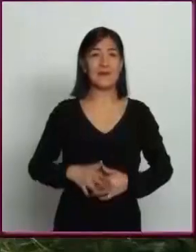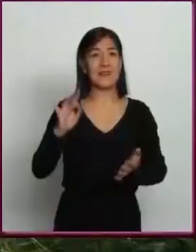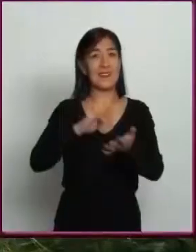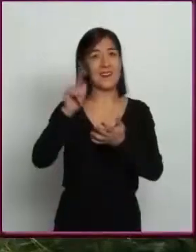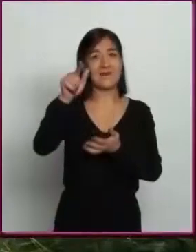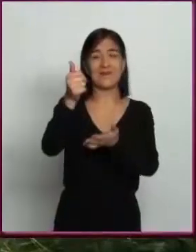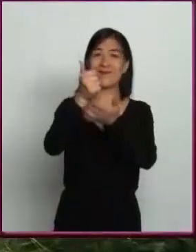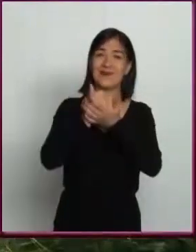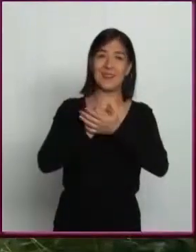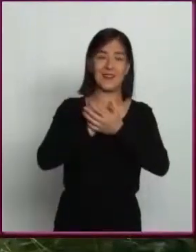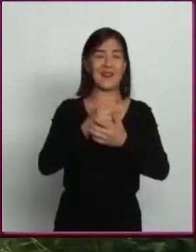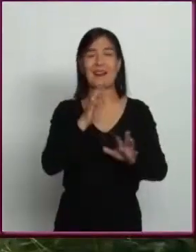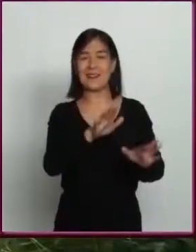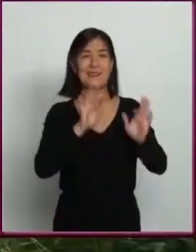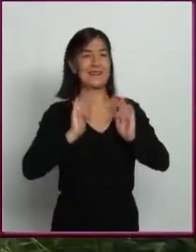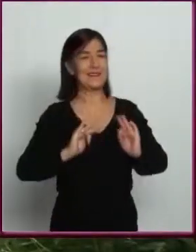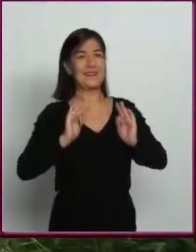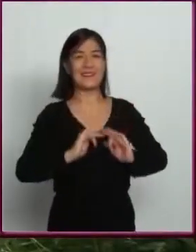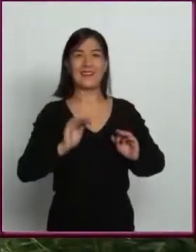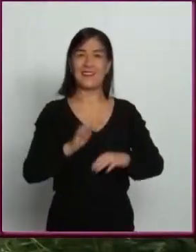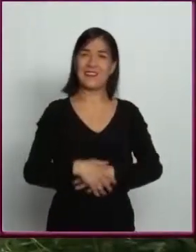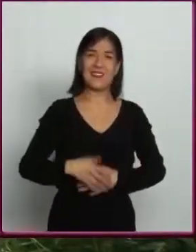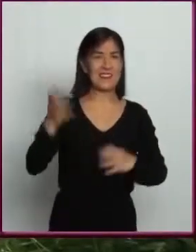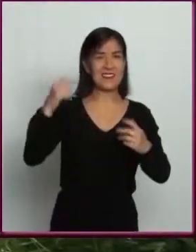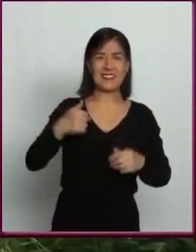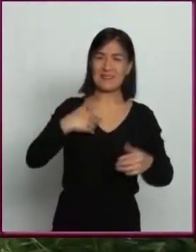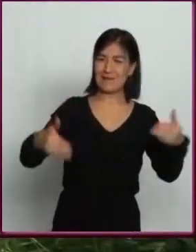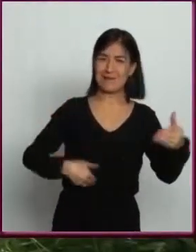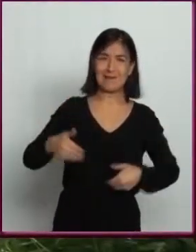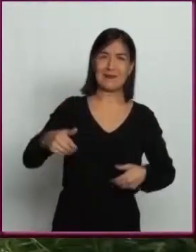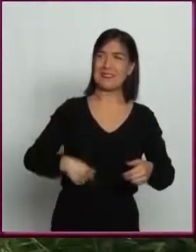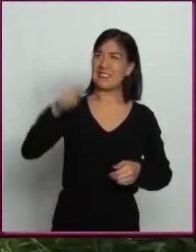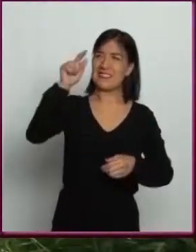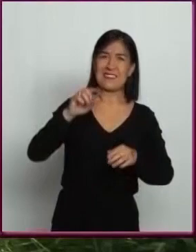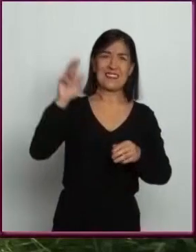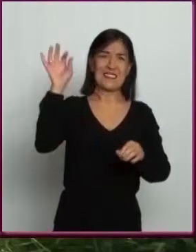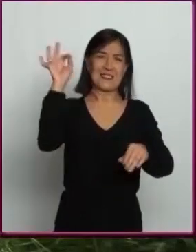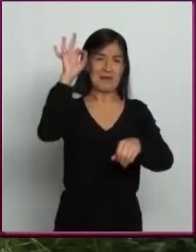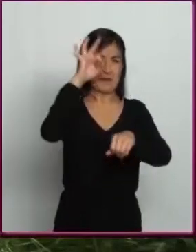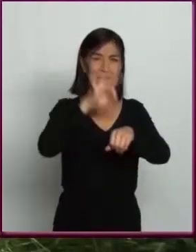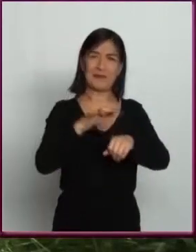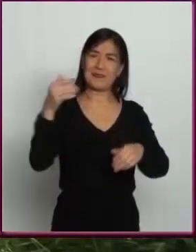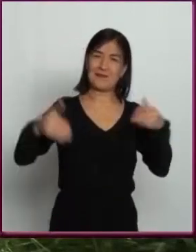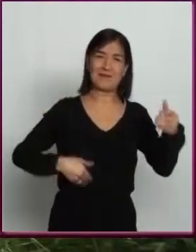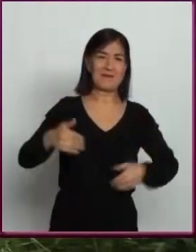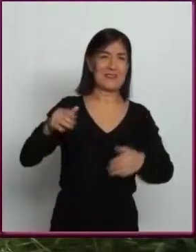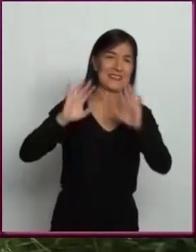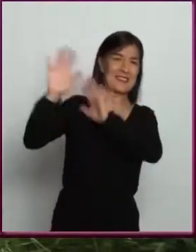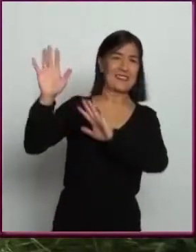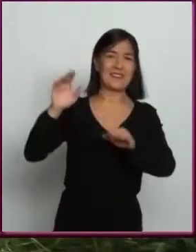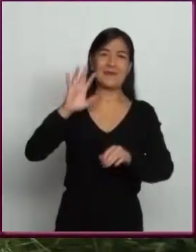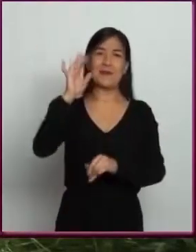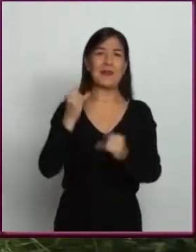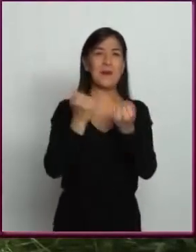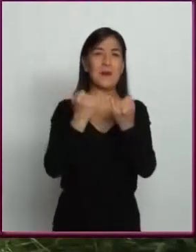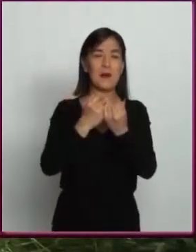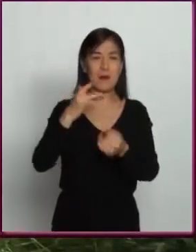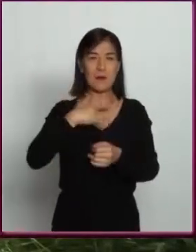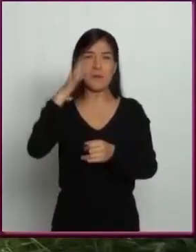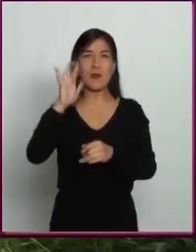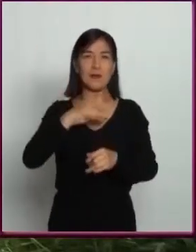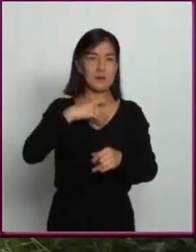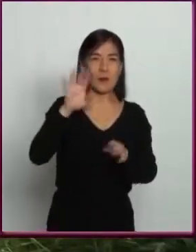gracias por la ayuda. Un placer, un placer. Uy, por más que trataba de quitarme ese bicho de encima, era imposible. Era como si adivinara todos mis